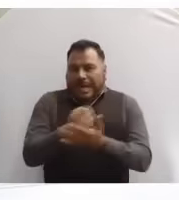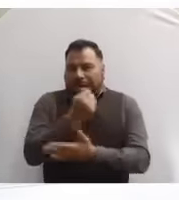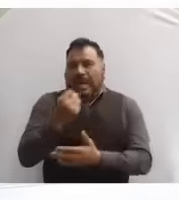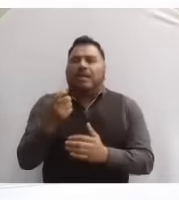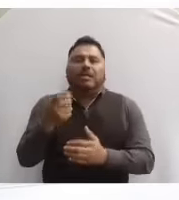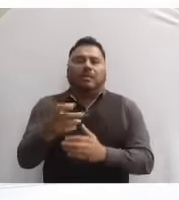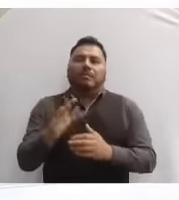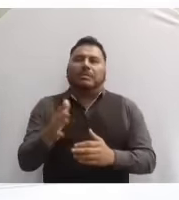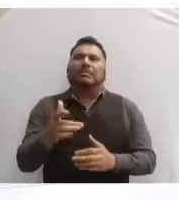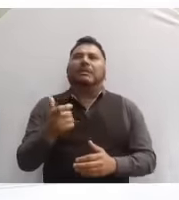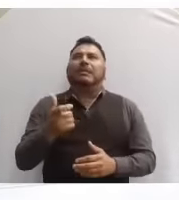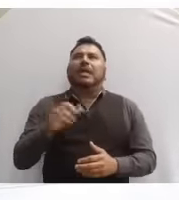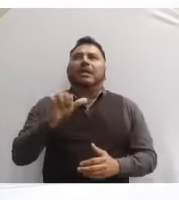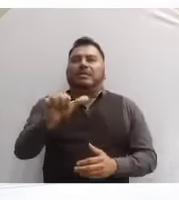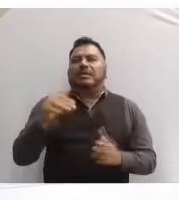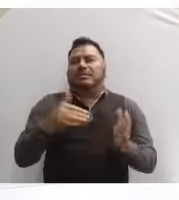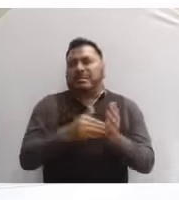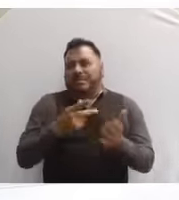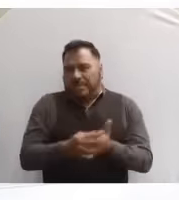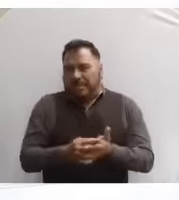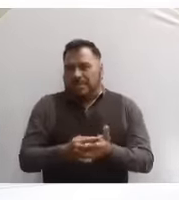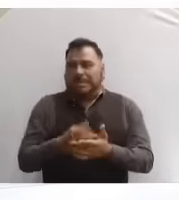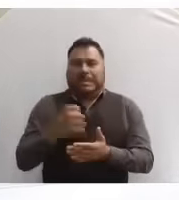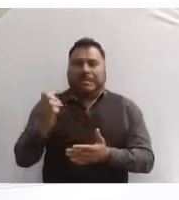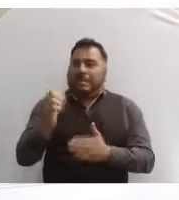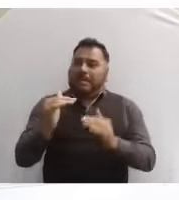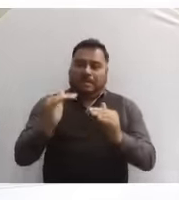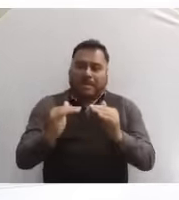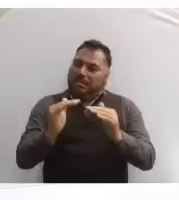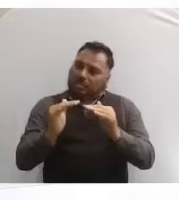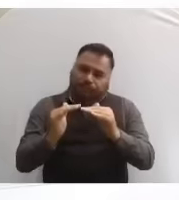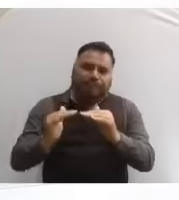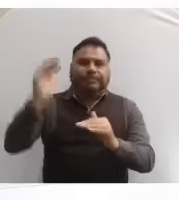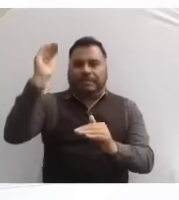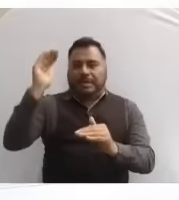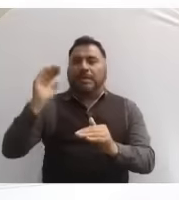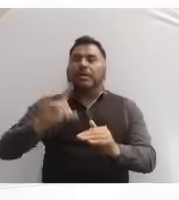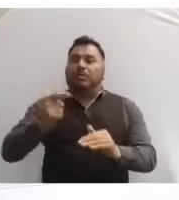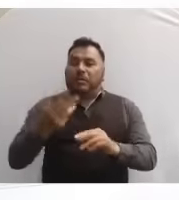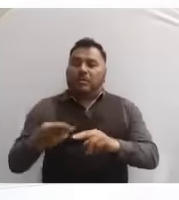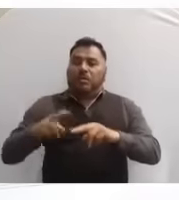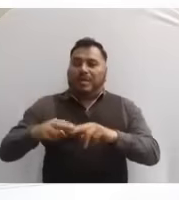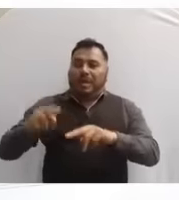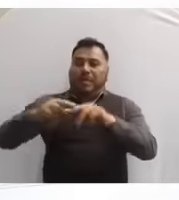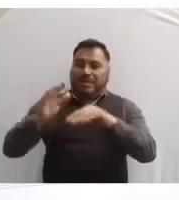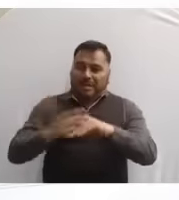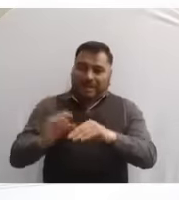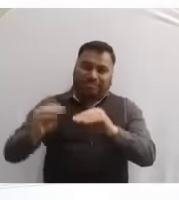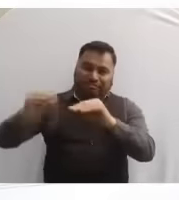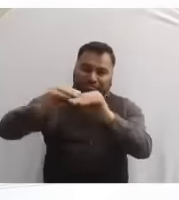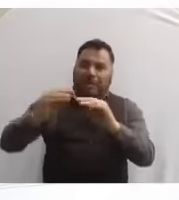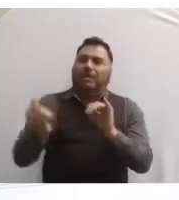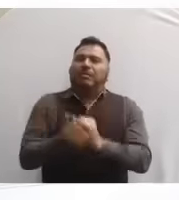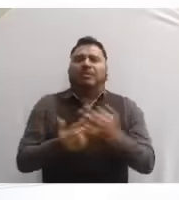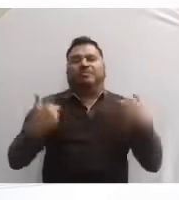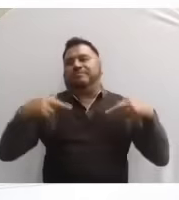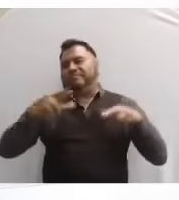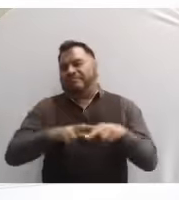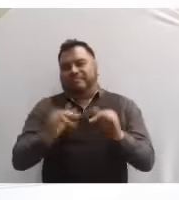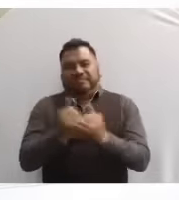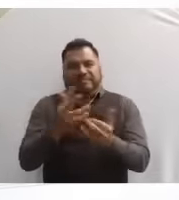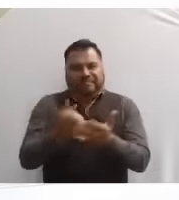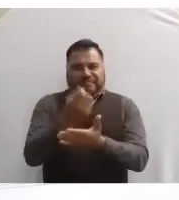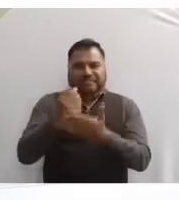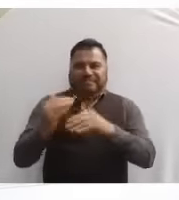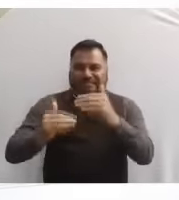es de alrededor de 16 mil pesos. Y así, mientras vaya aumentando, va aumentando el salario de los maestros y maestras.